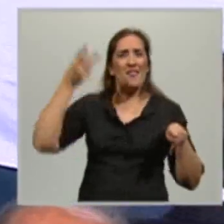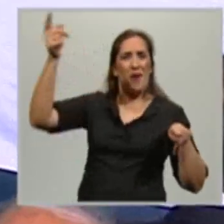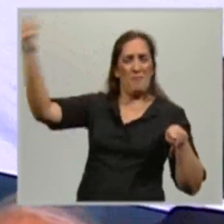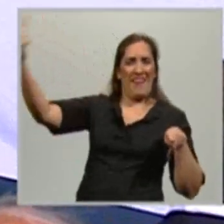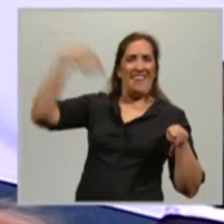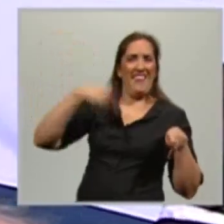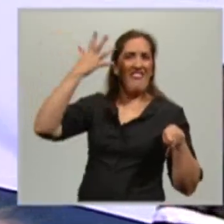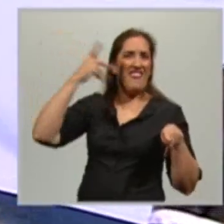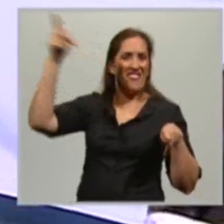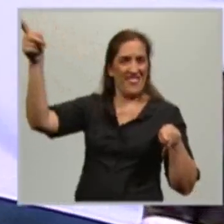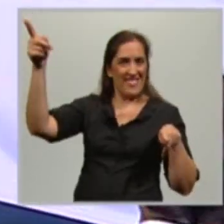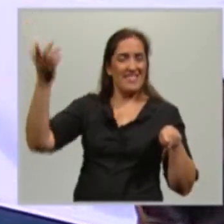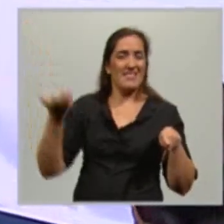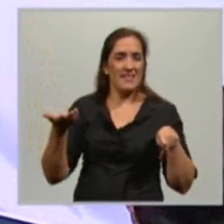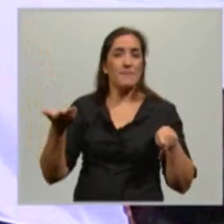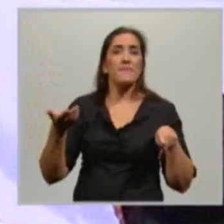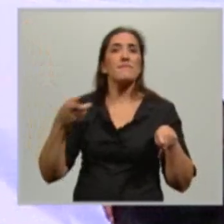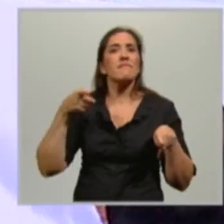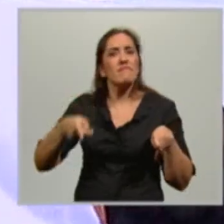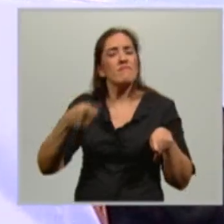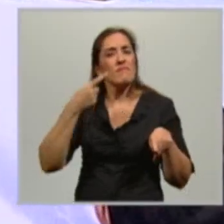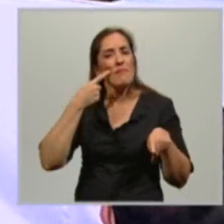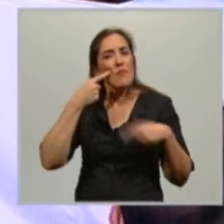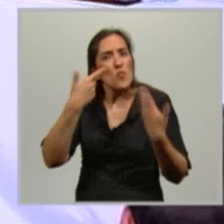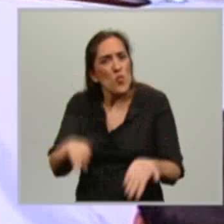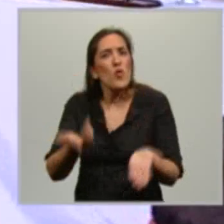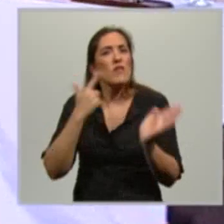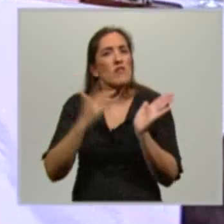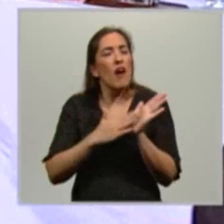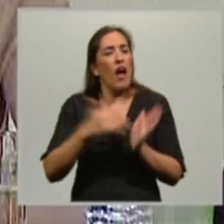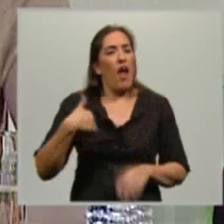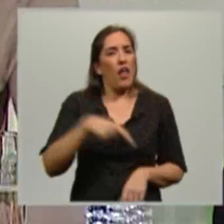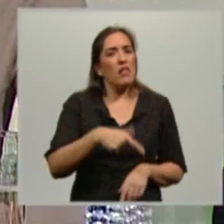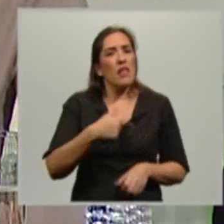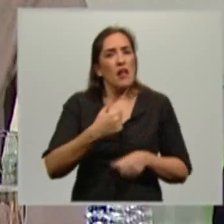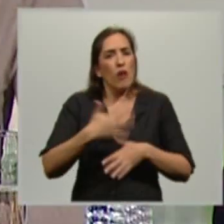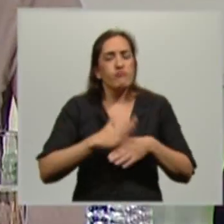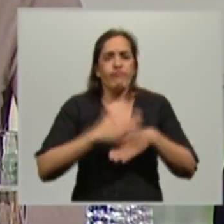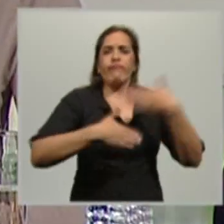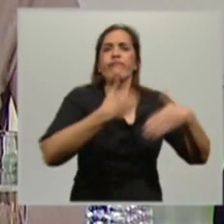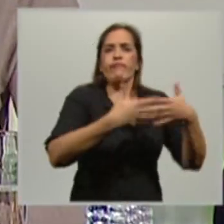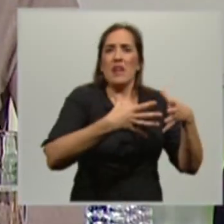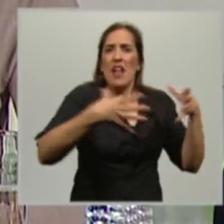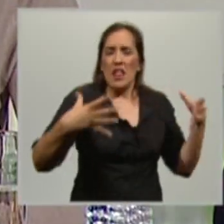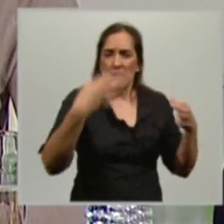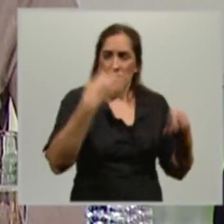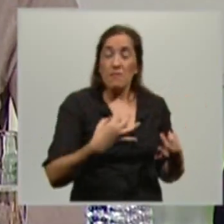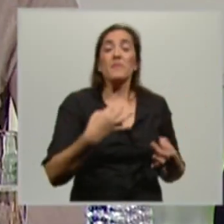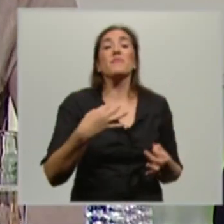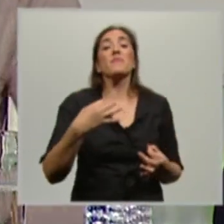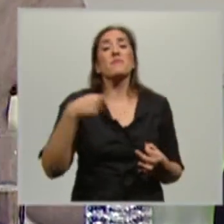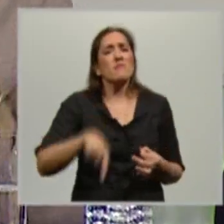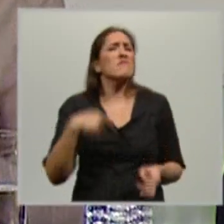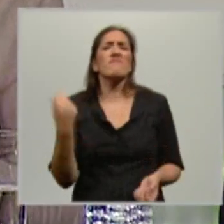que precisamente revelan el crecimiento de la Argentina. Entonces, lo que queremos fundamentalmente